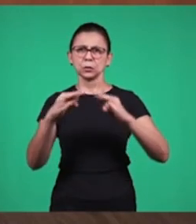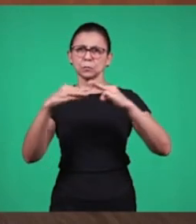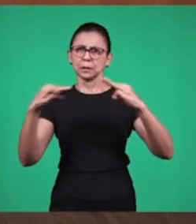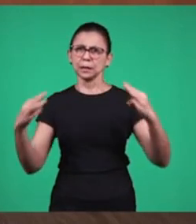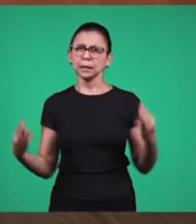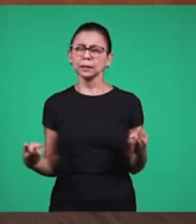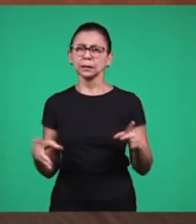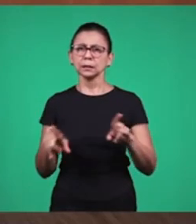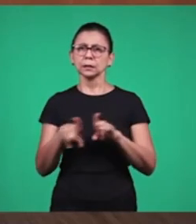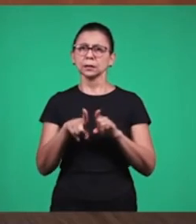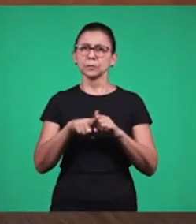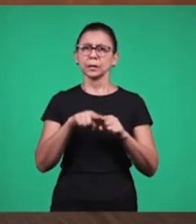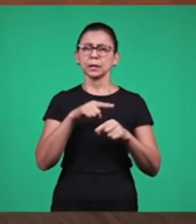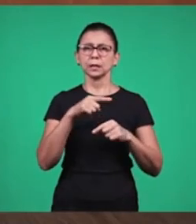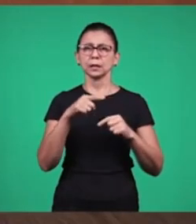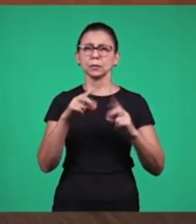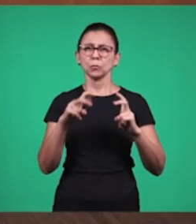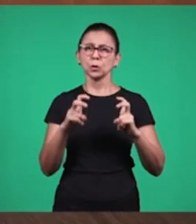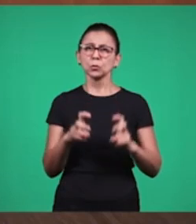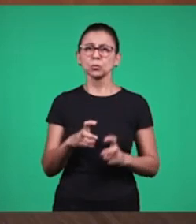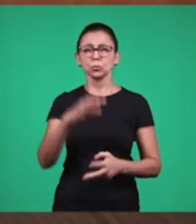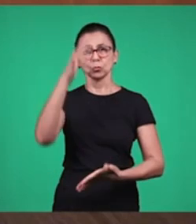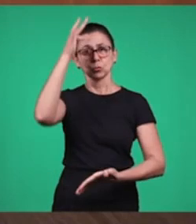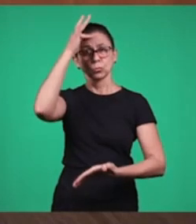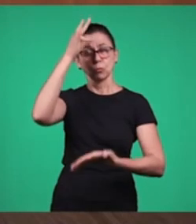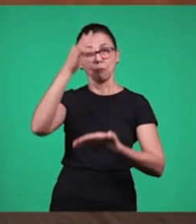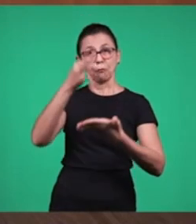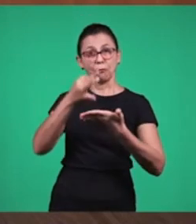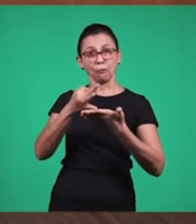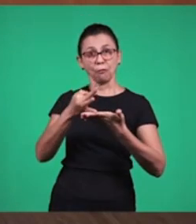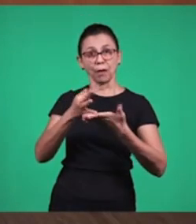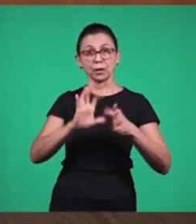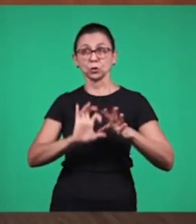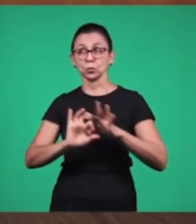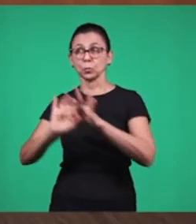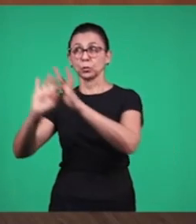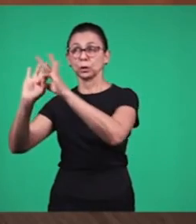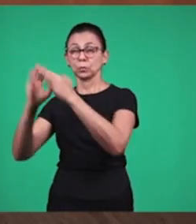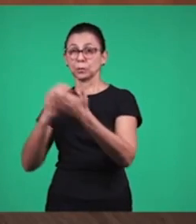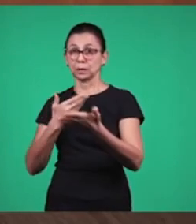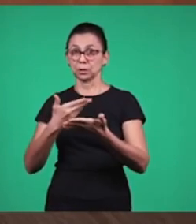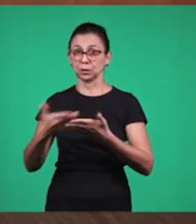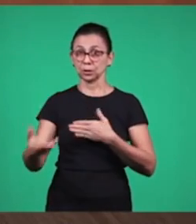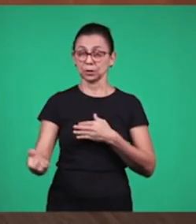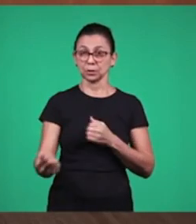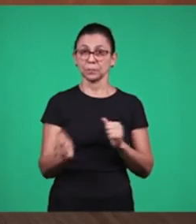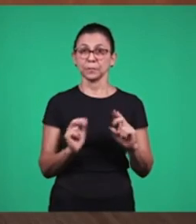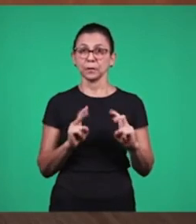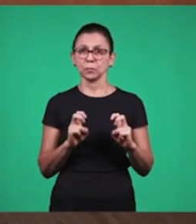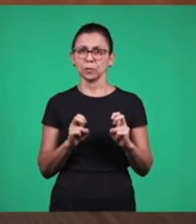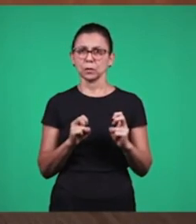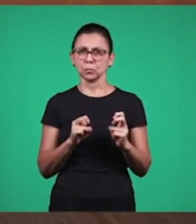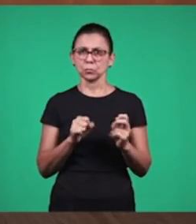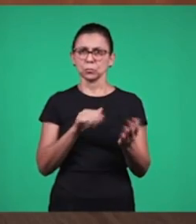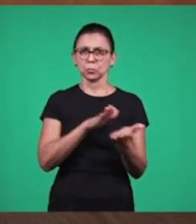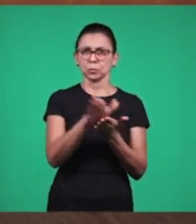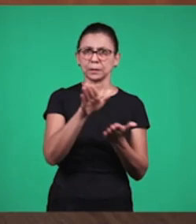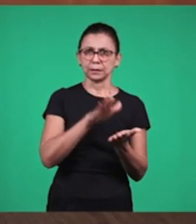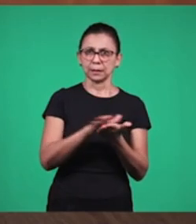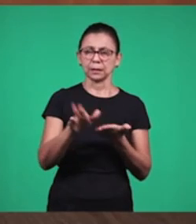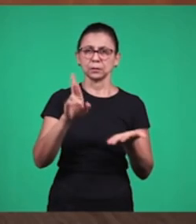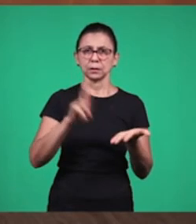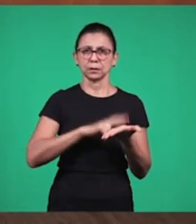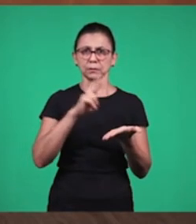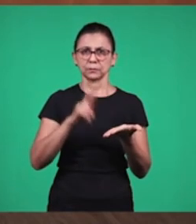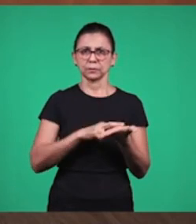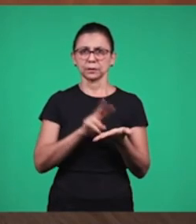eslabón perdido, que es el título de un artículo publicado por las revistas Veisha, y esto